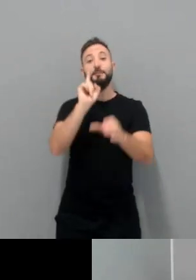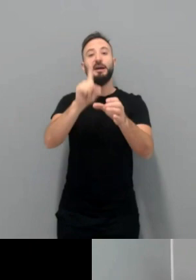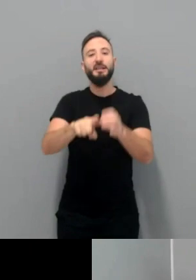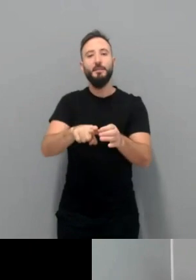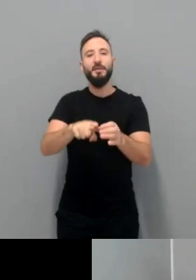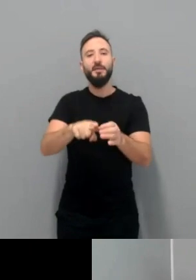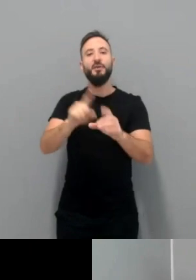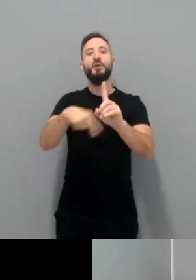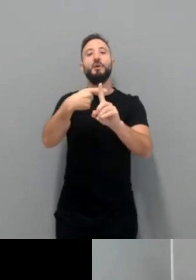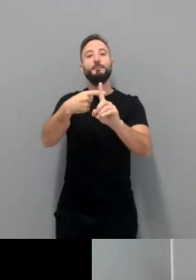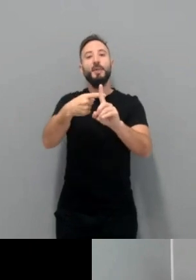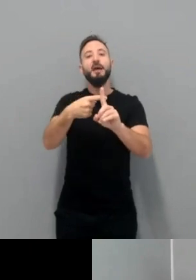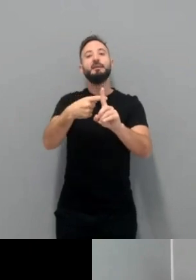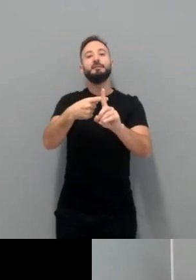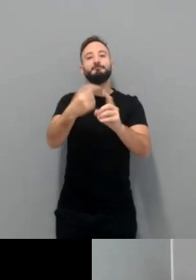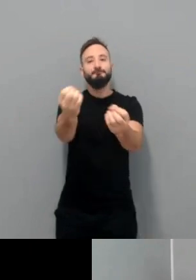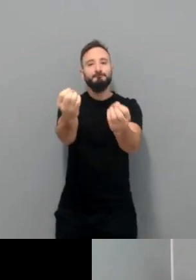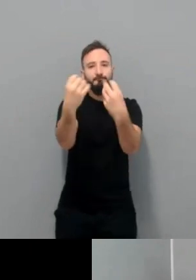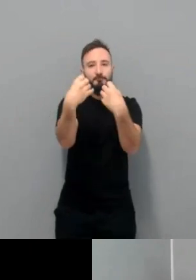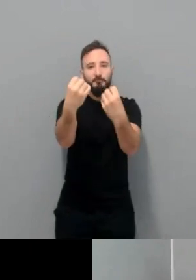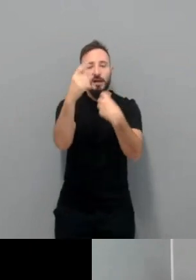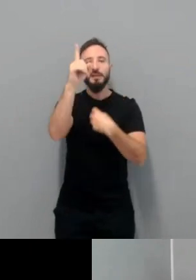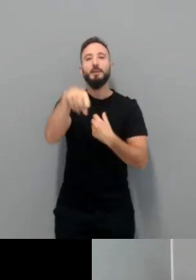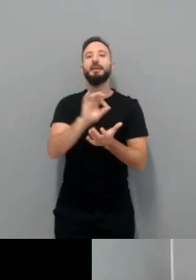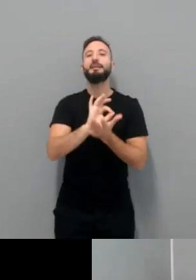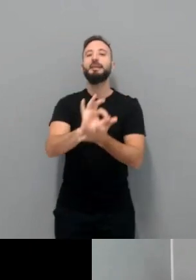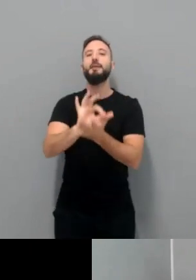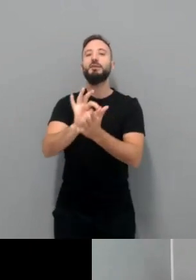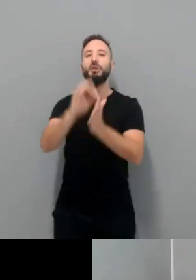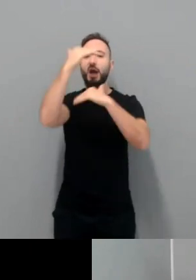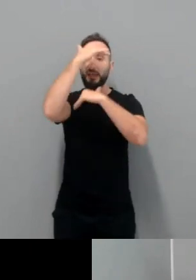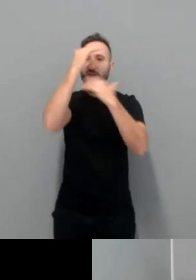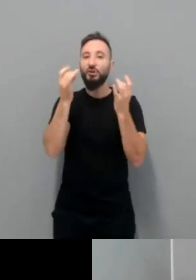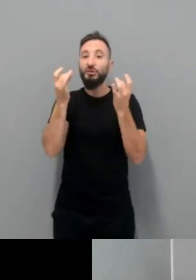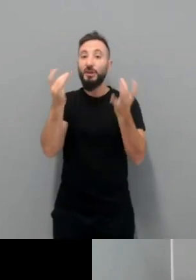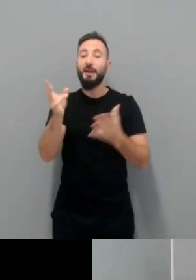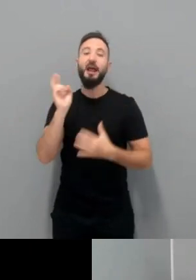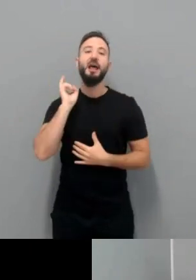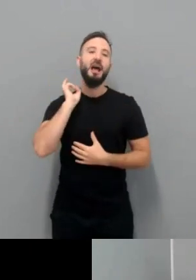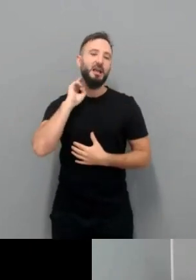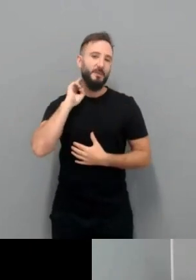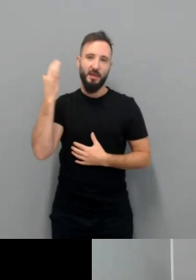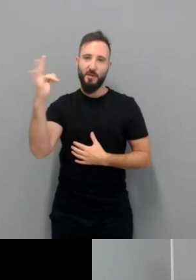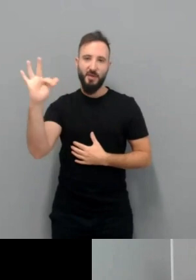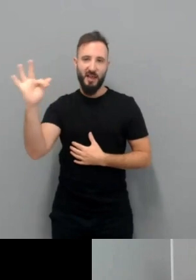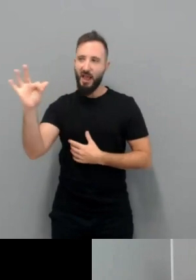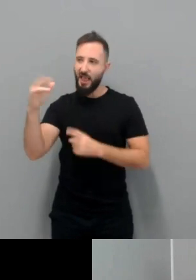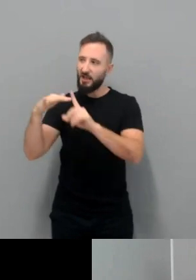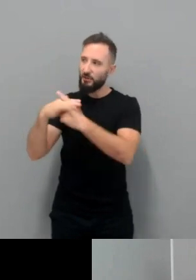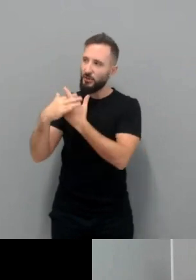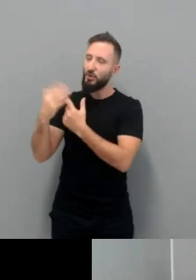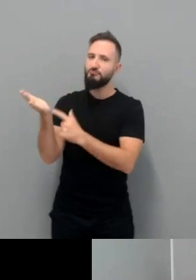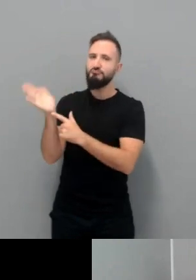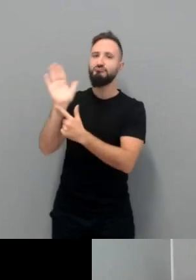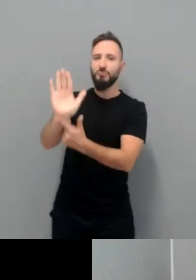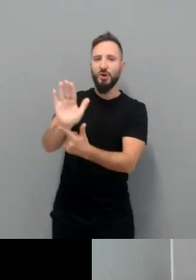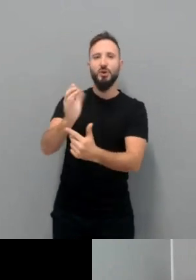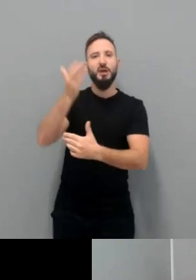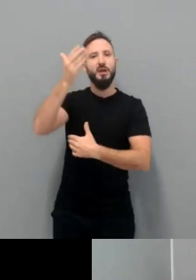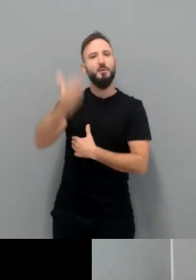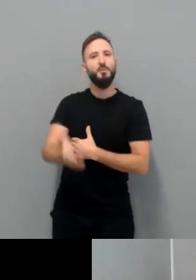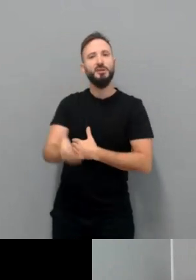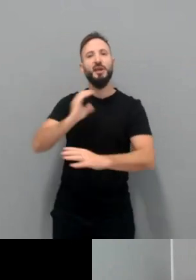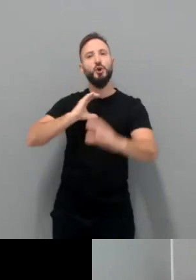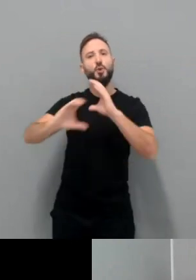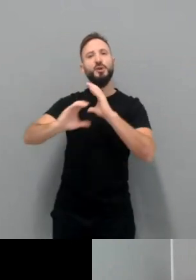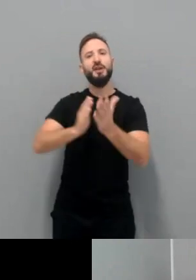dificultades afines, así como el servicio de atención temprana de Aspace Vizcaya, mostrando la importancia de la comunicación